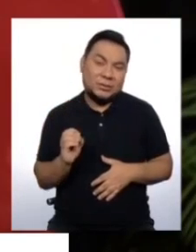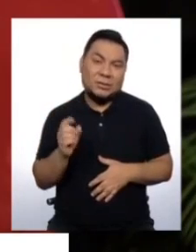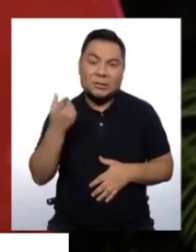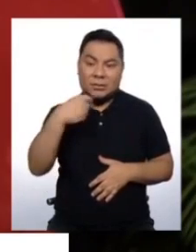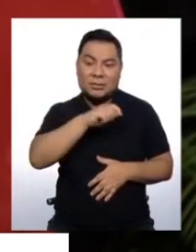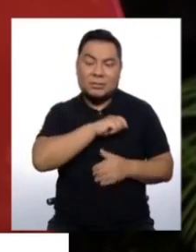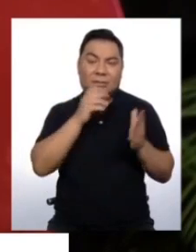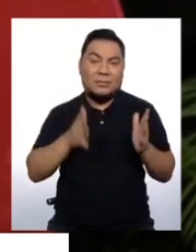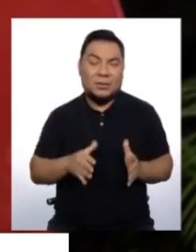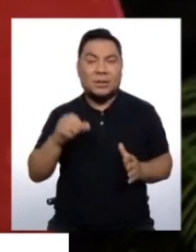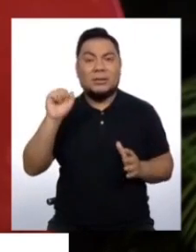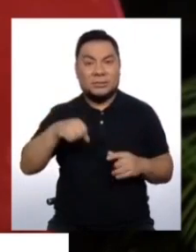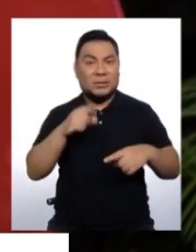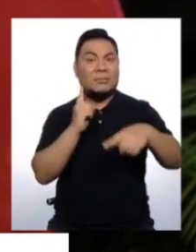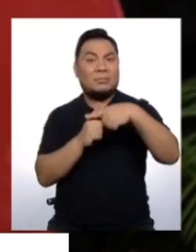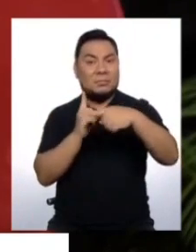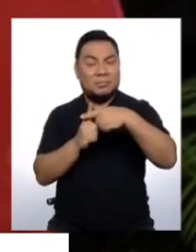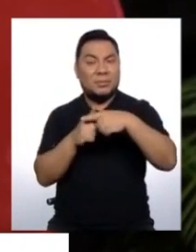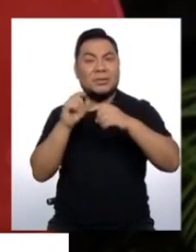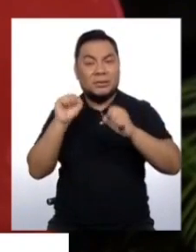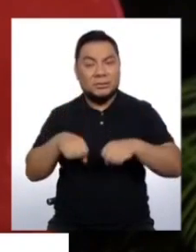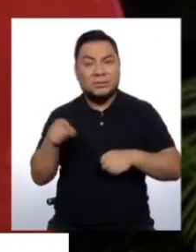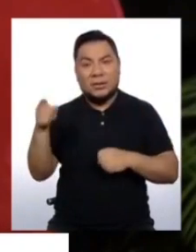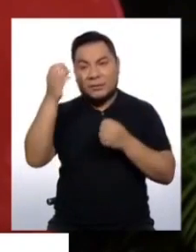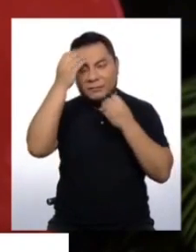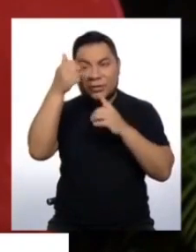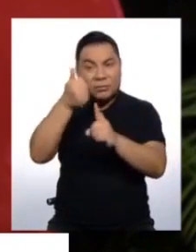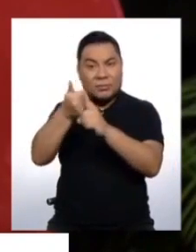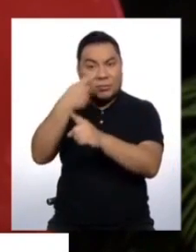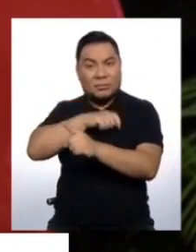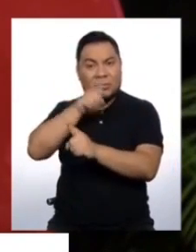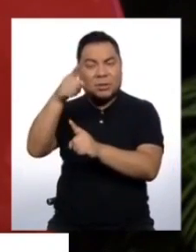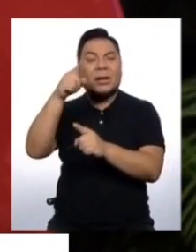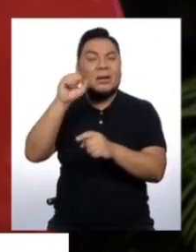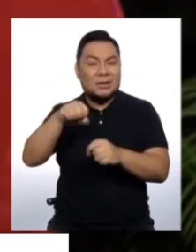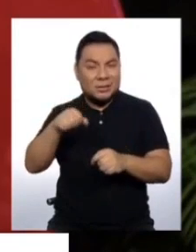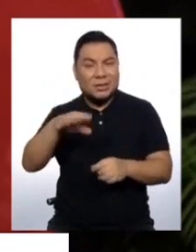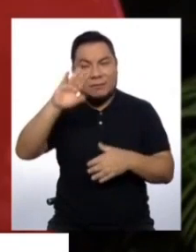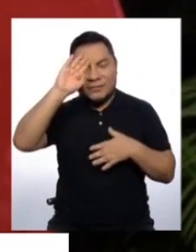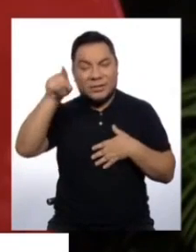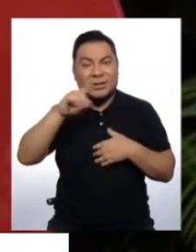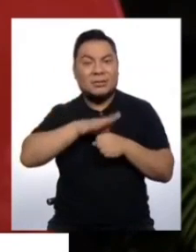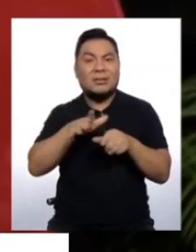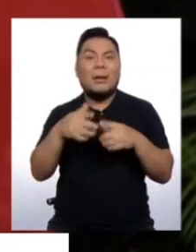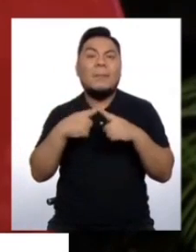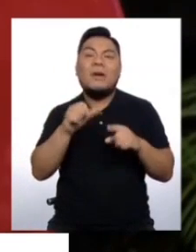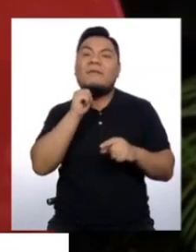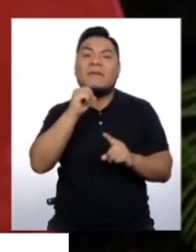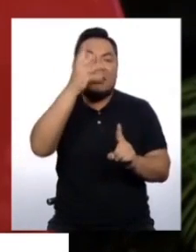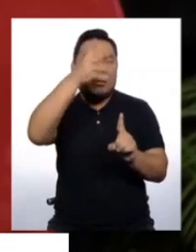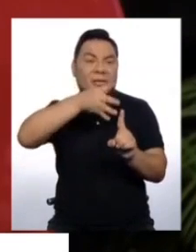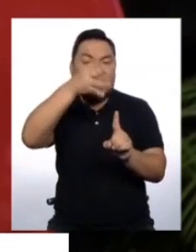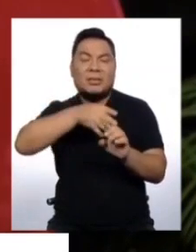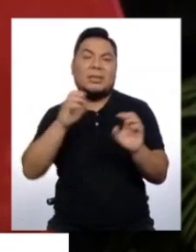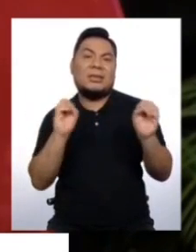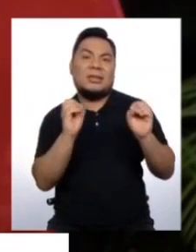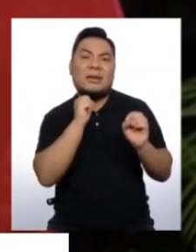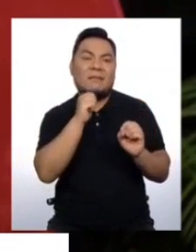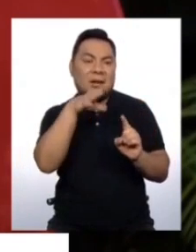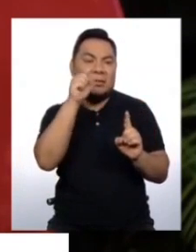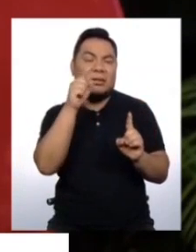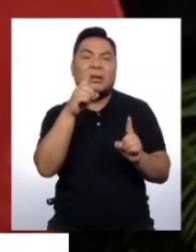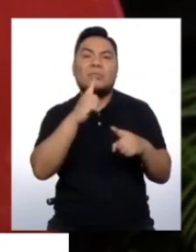de españoles que son positivos en función de un informe que ha hecho el propio España, que lo tienen el virus, pero no han sido identificados